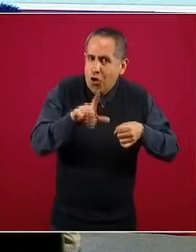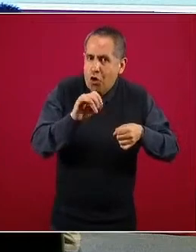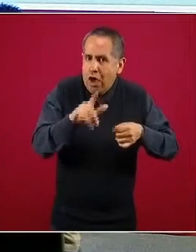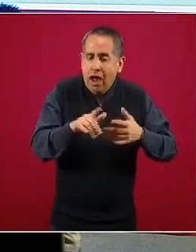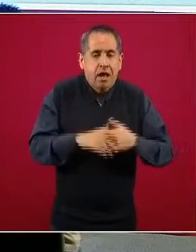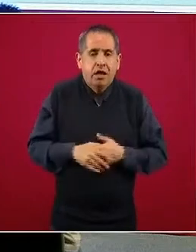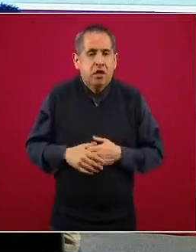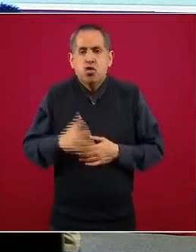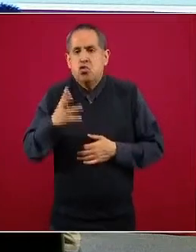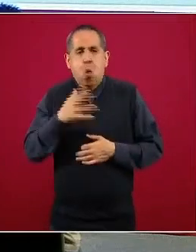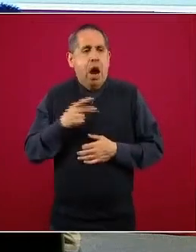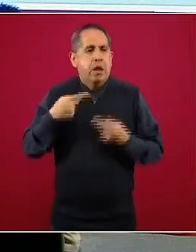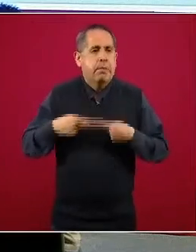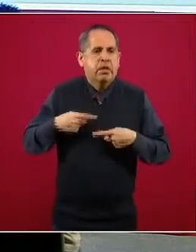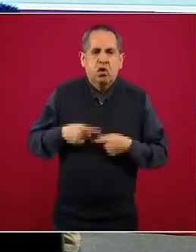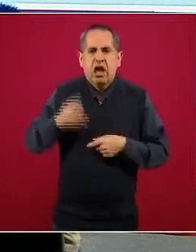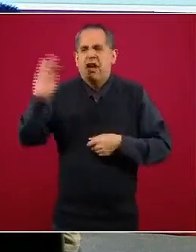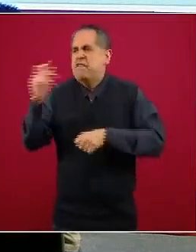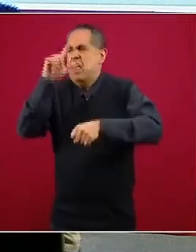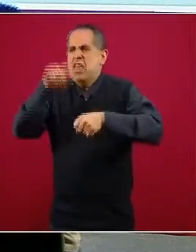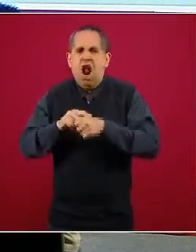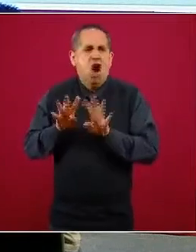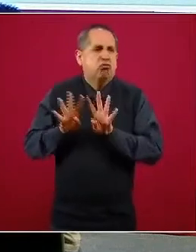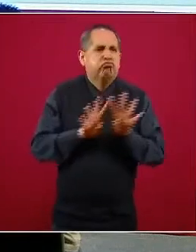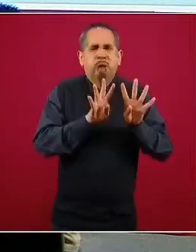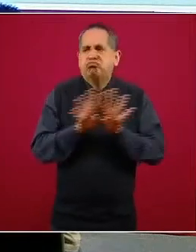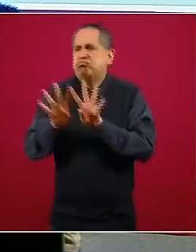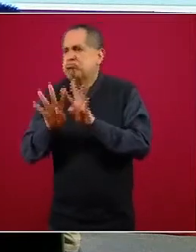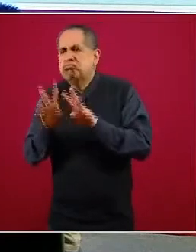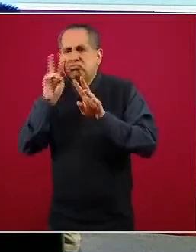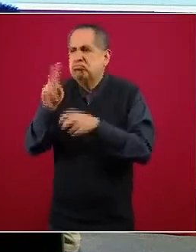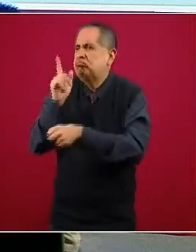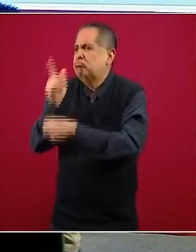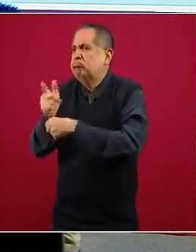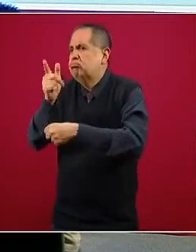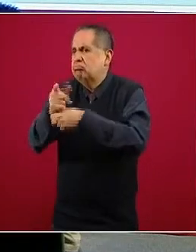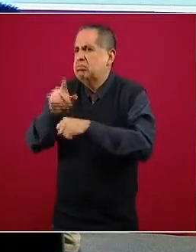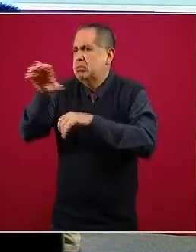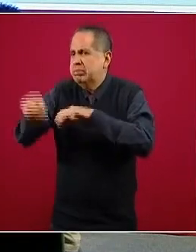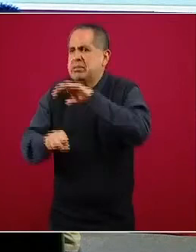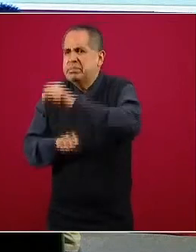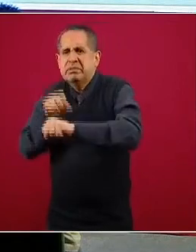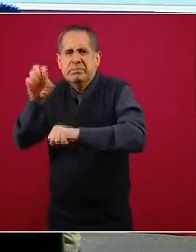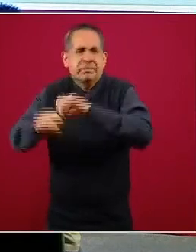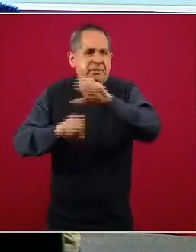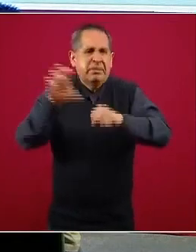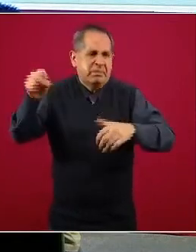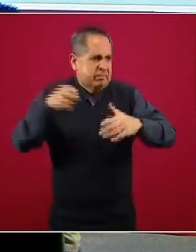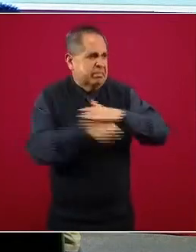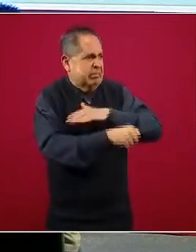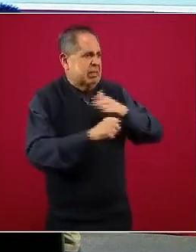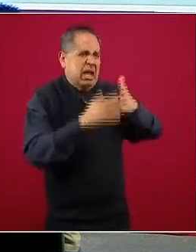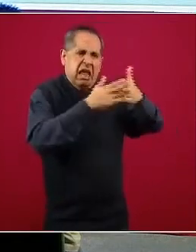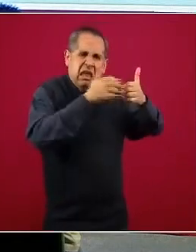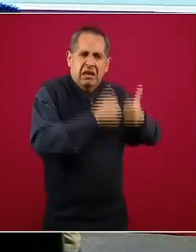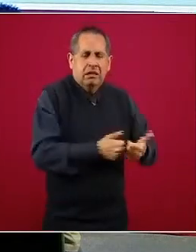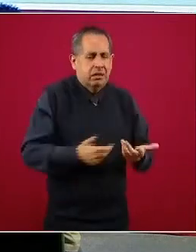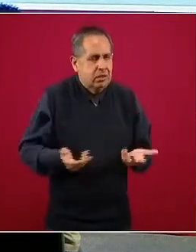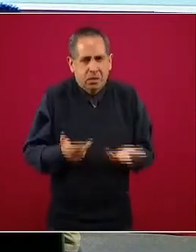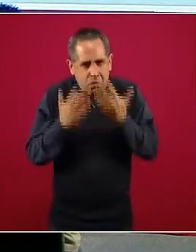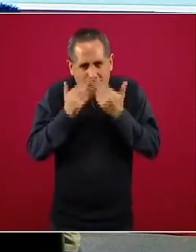No es que hay una cuadrilla de personal federal que se distribuye por todo el país para ir a perseguir los casos y los contactos,